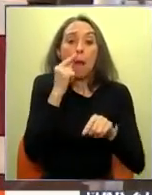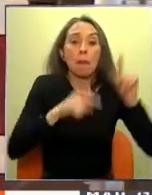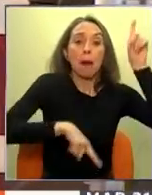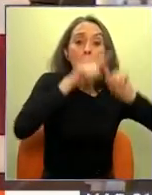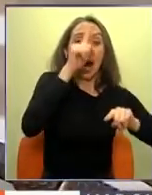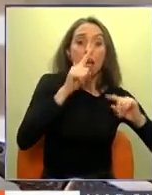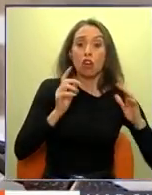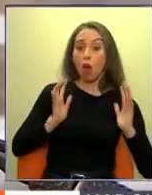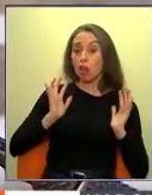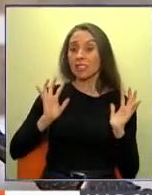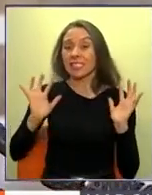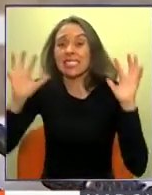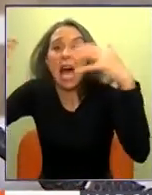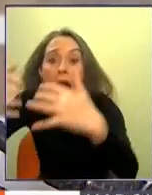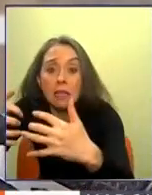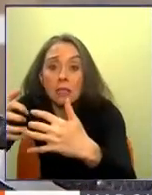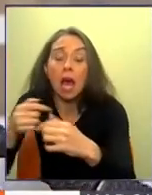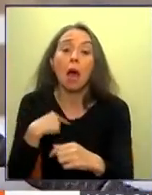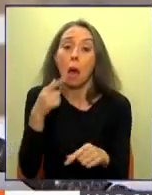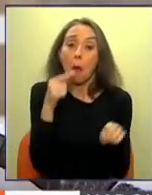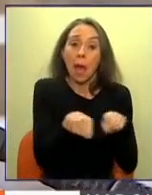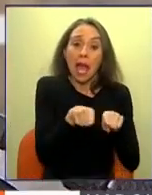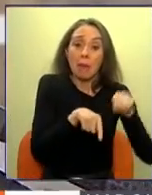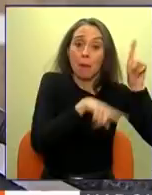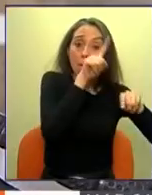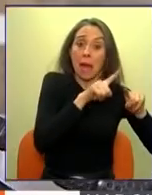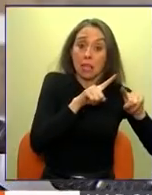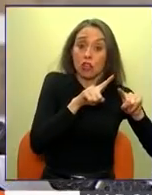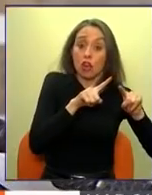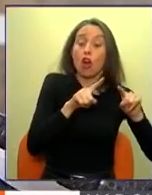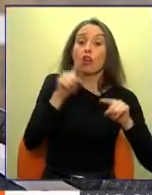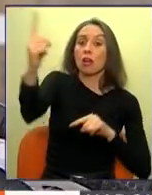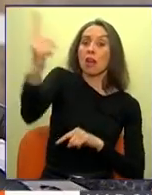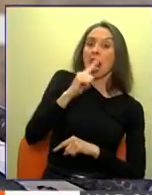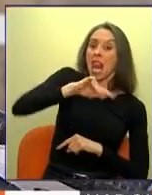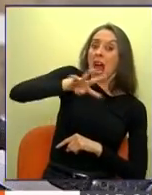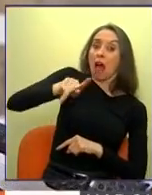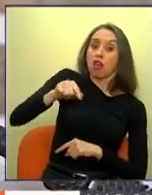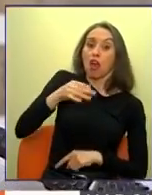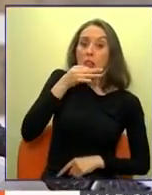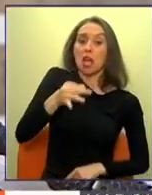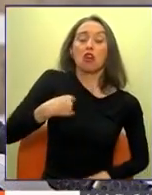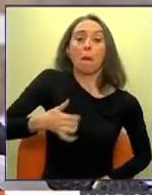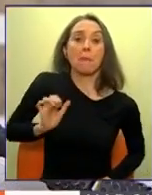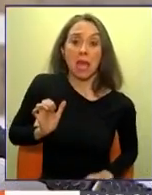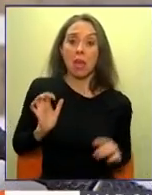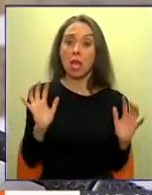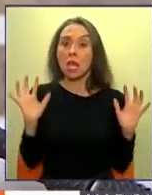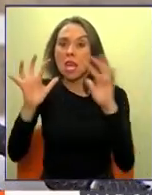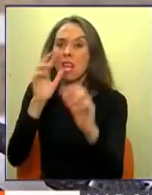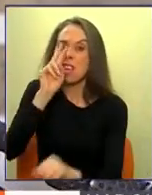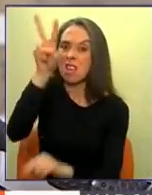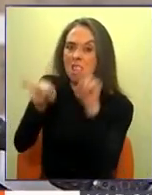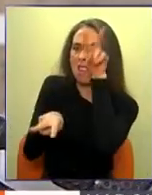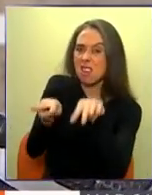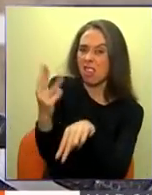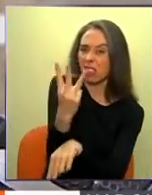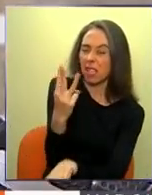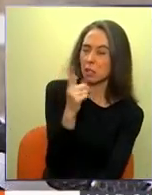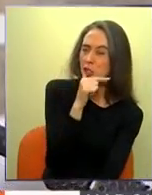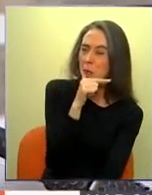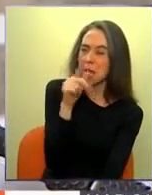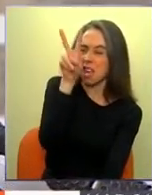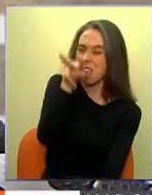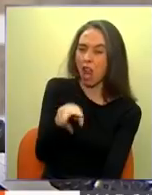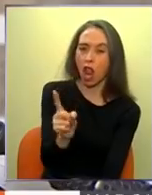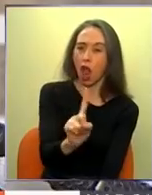sobre ellos. Y mi hermano, él se tiró como a defender, porque parecía sospechoso, porque obviamente donde vemos noticias se sabía que no eran de la PDI.